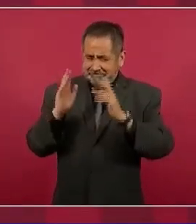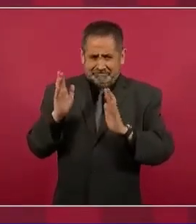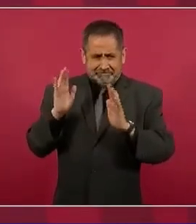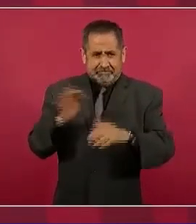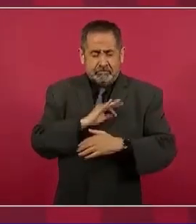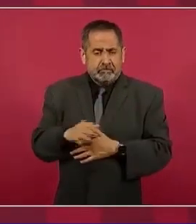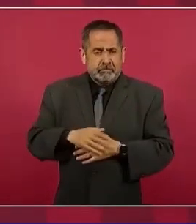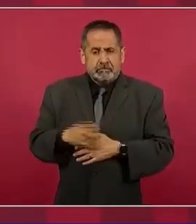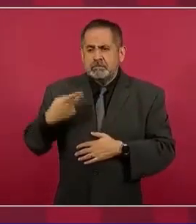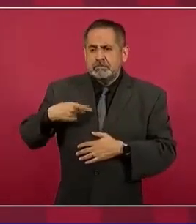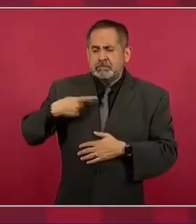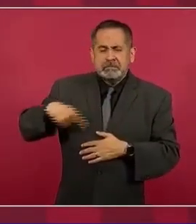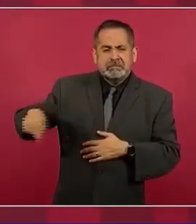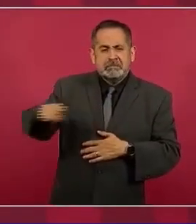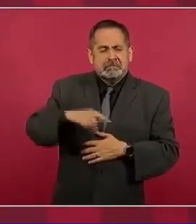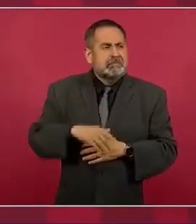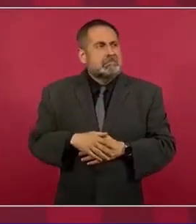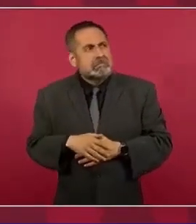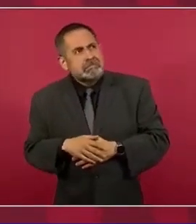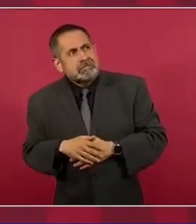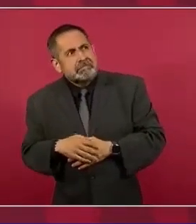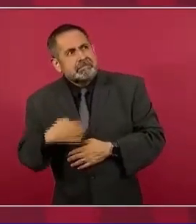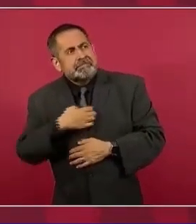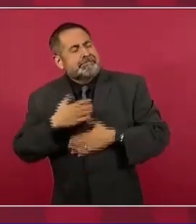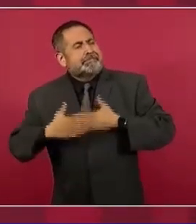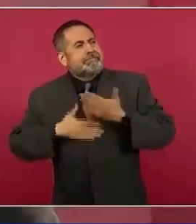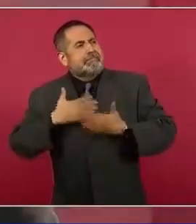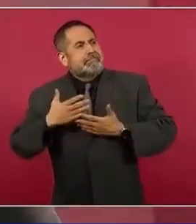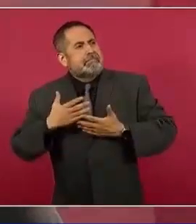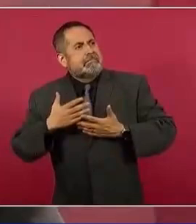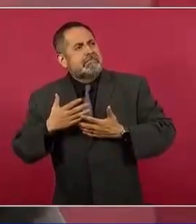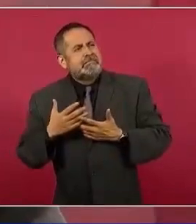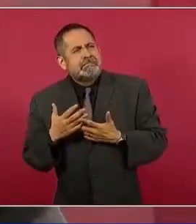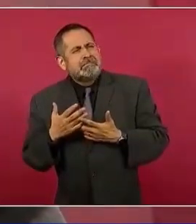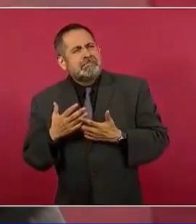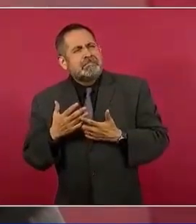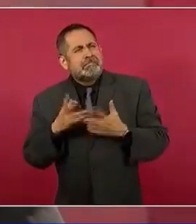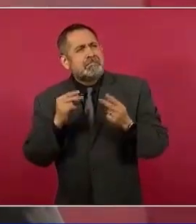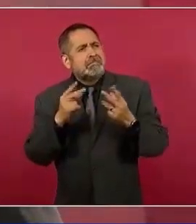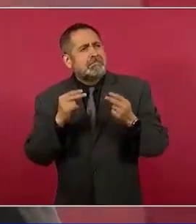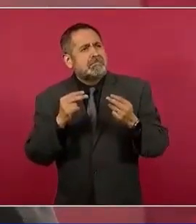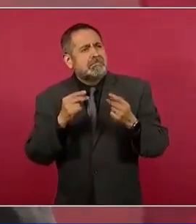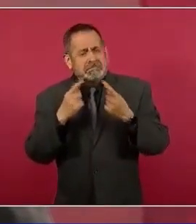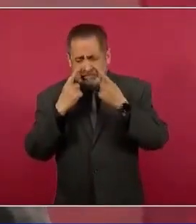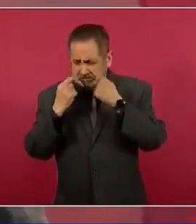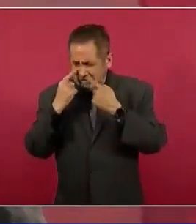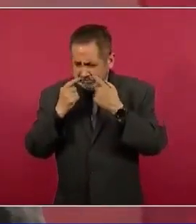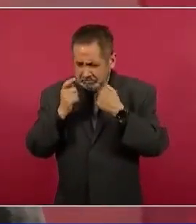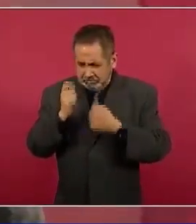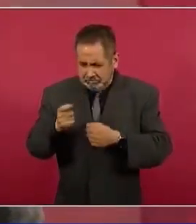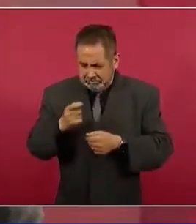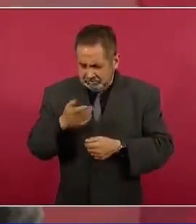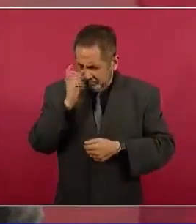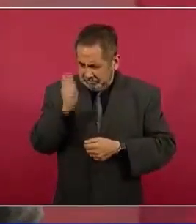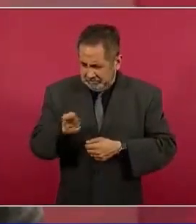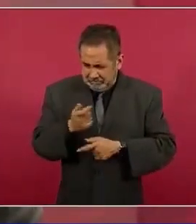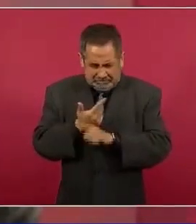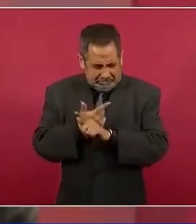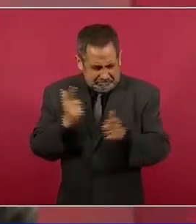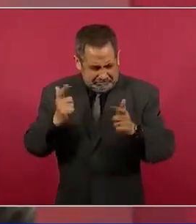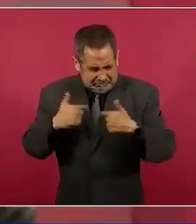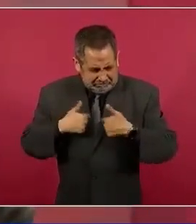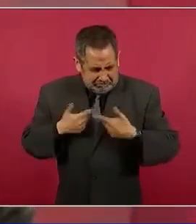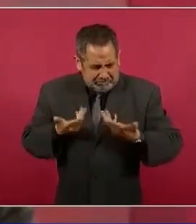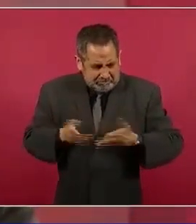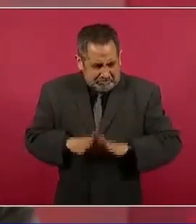Y los peones, en vez de alegrarse, se ponían a llorar porque no sabían qué era la libertad.